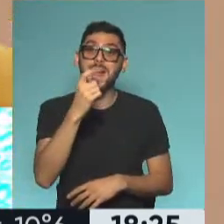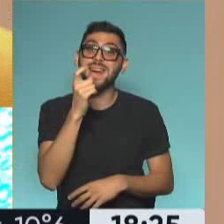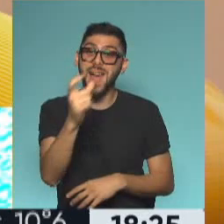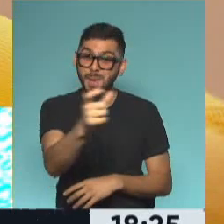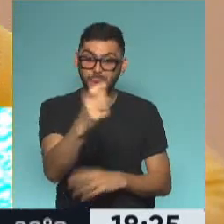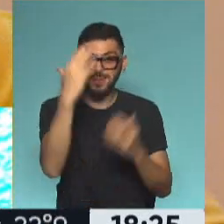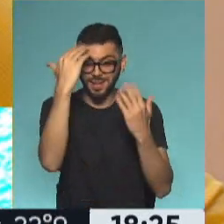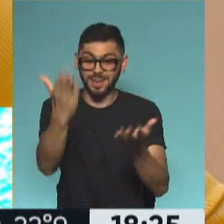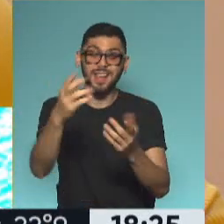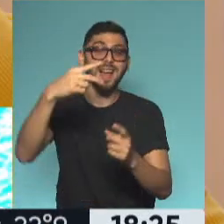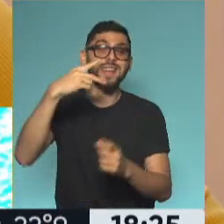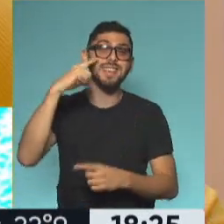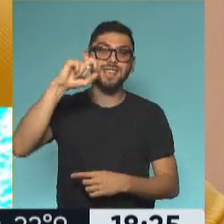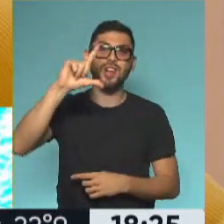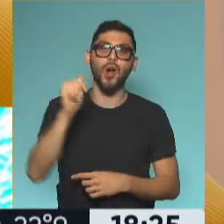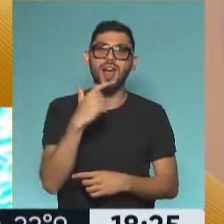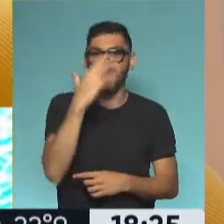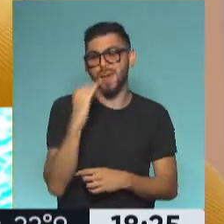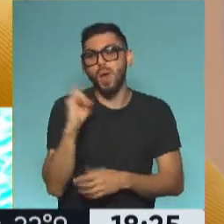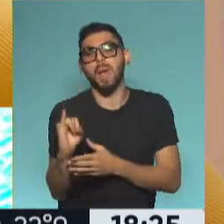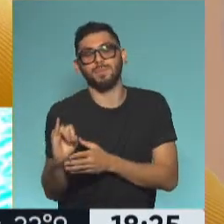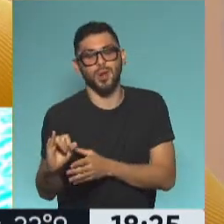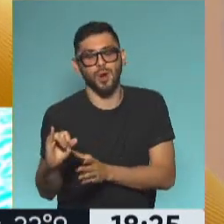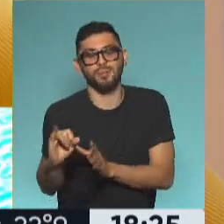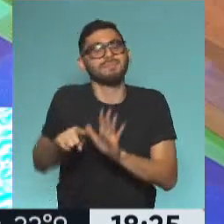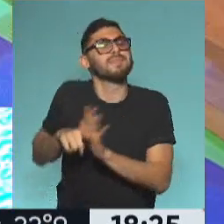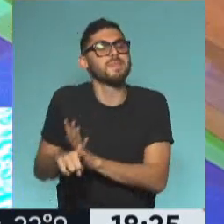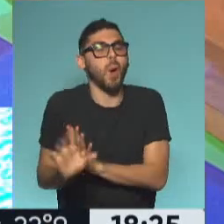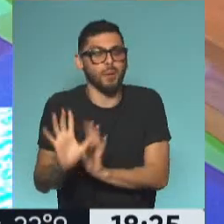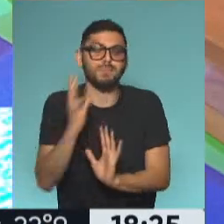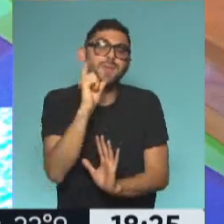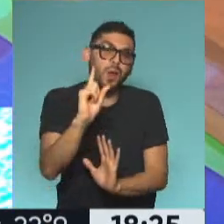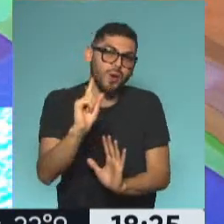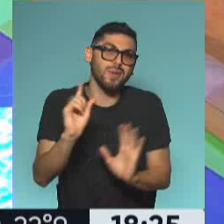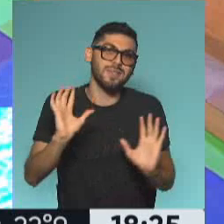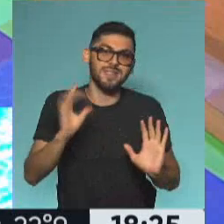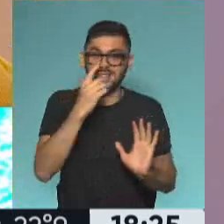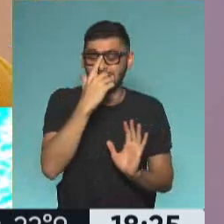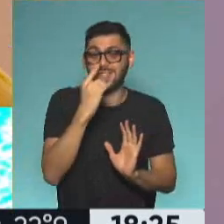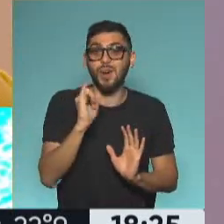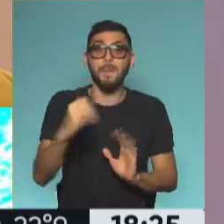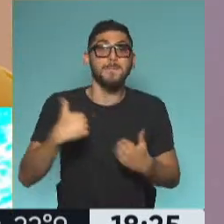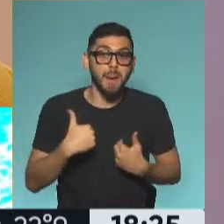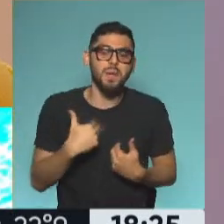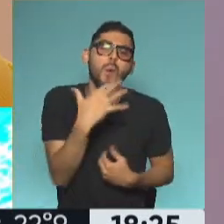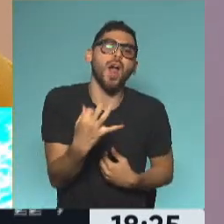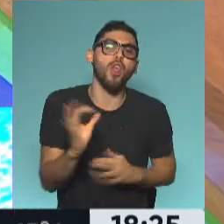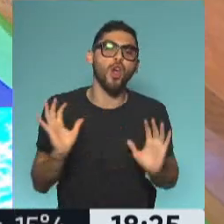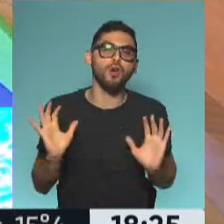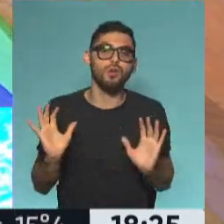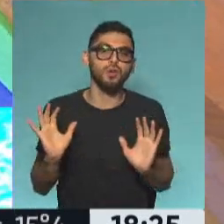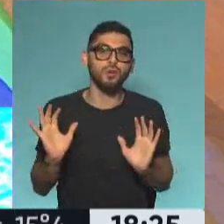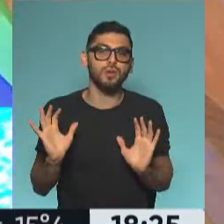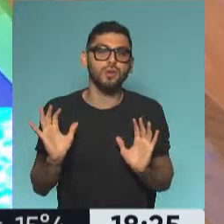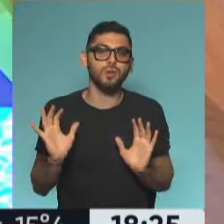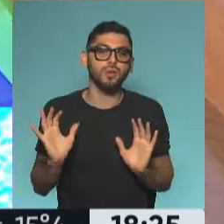Nicolás. Después se lo profundizo, pero esto te digo que... Io, para mí es verdadero. Bien,